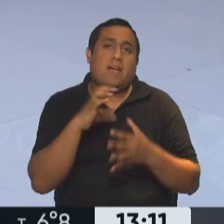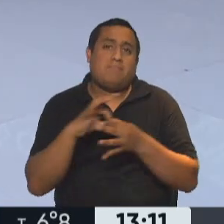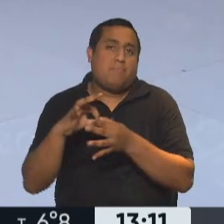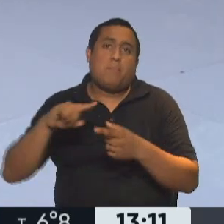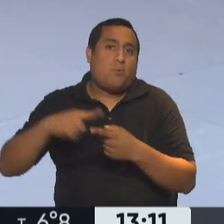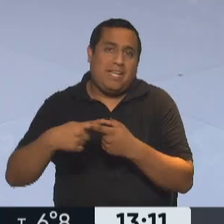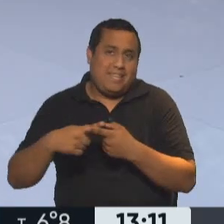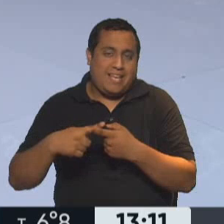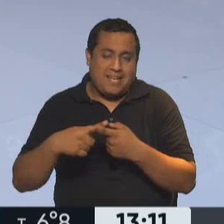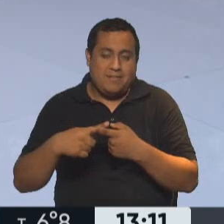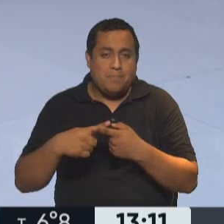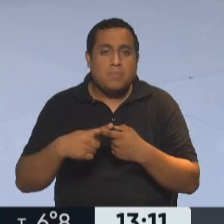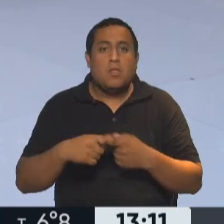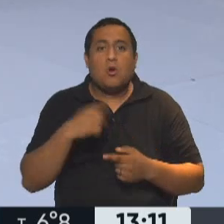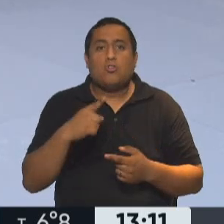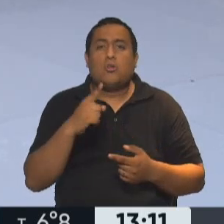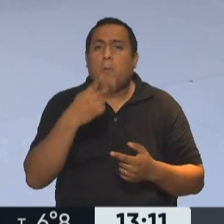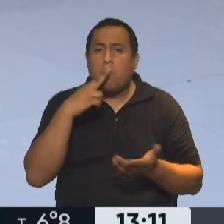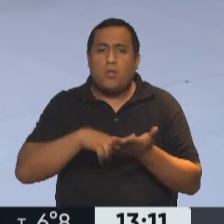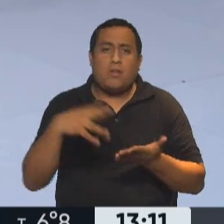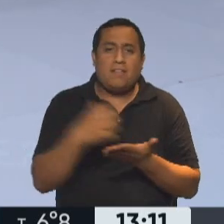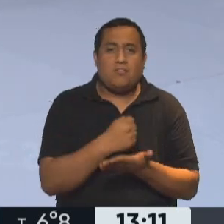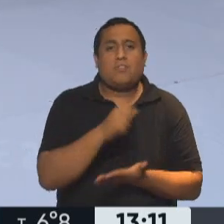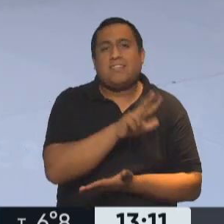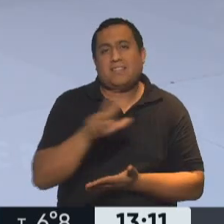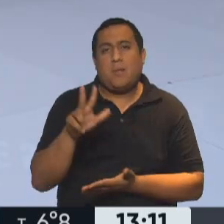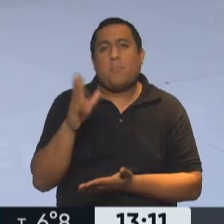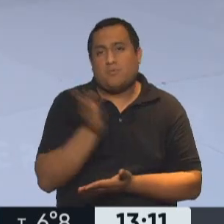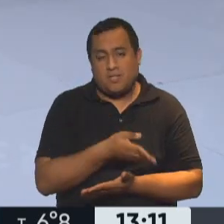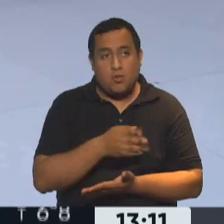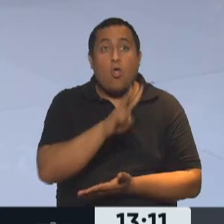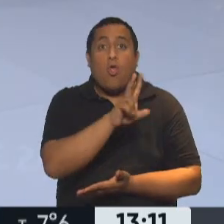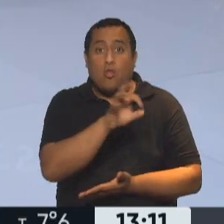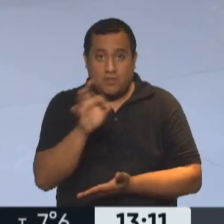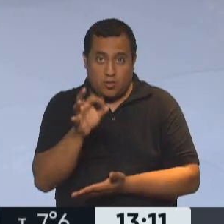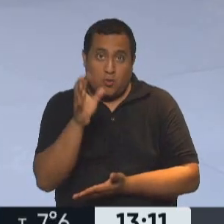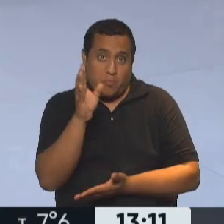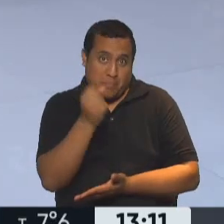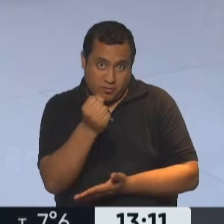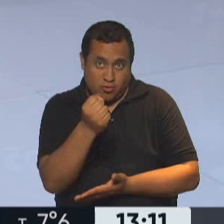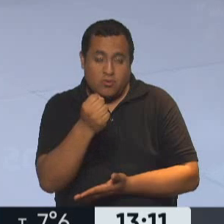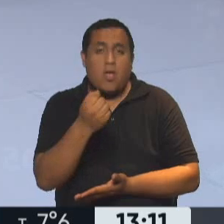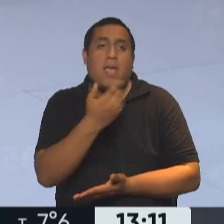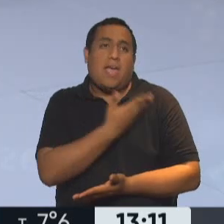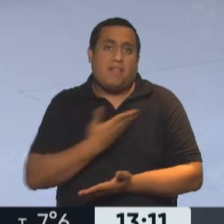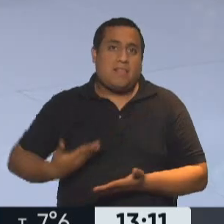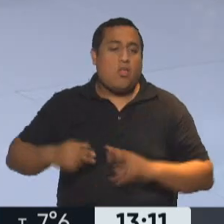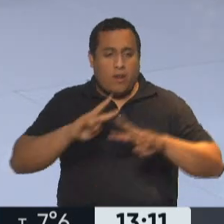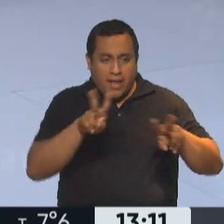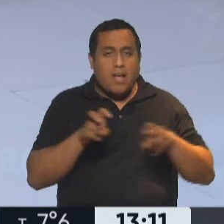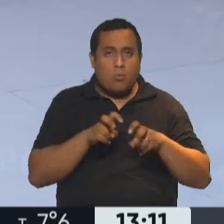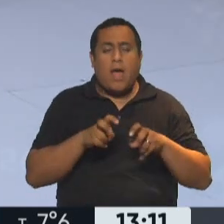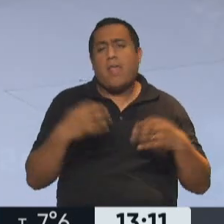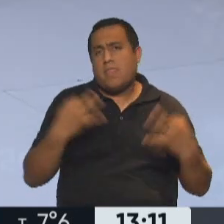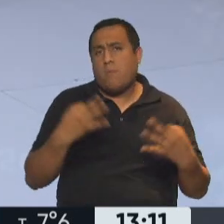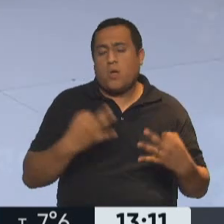de fuerzas. La retención es del 33%, es decir, el Estado sobre esos 200 pesos recauda. Esta es la parte buena, ahora voy a explicar, pero son